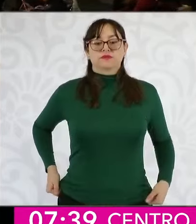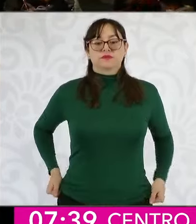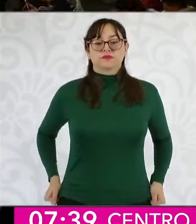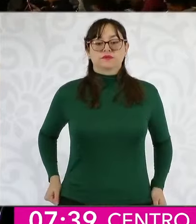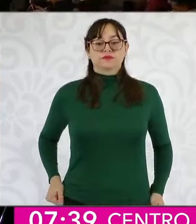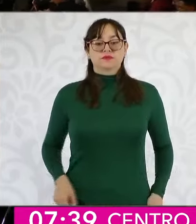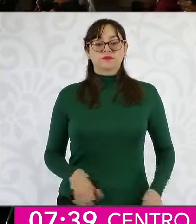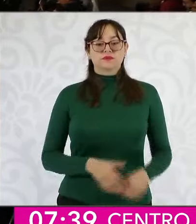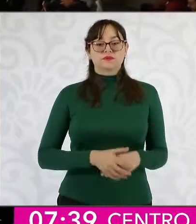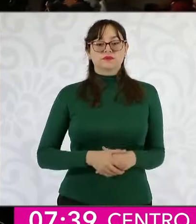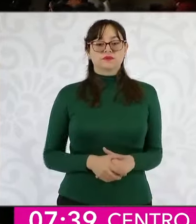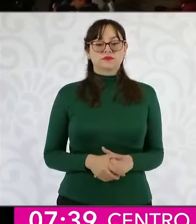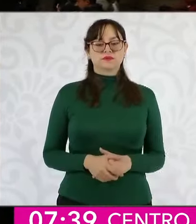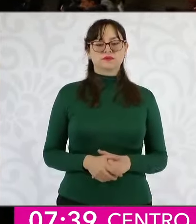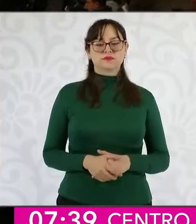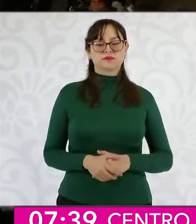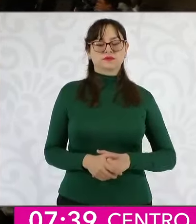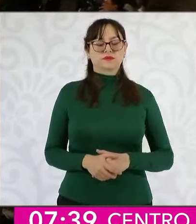¿Puedo?